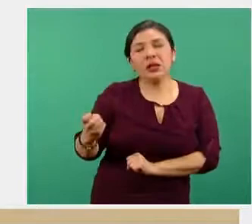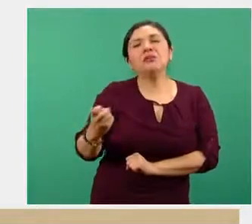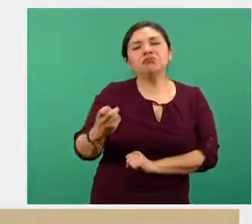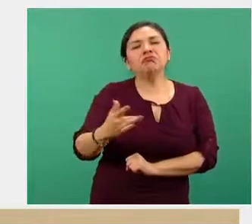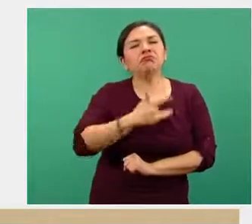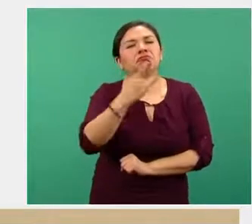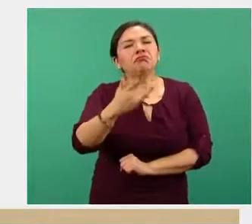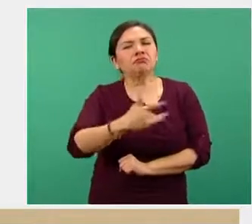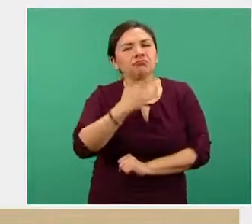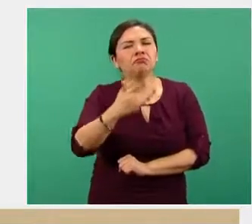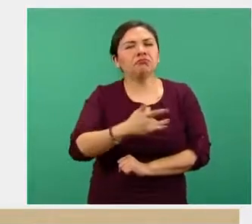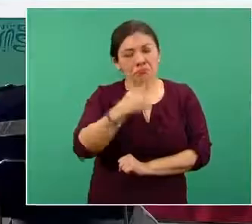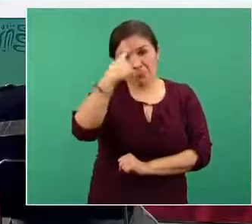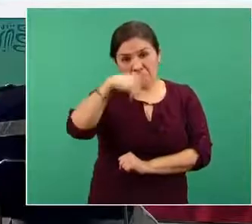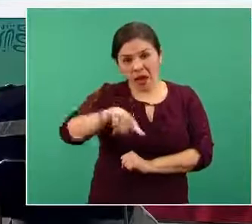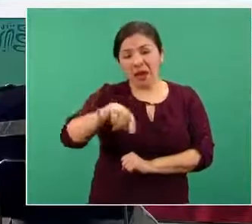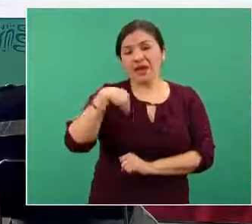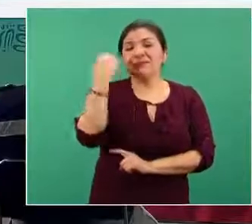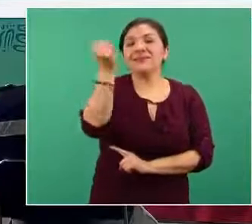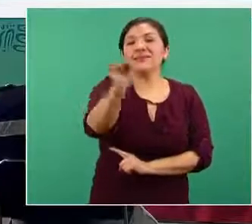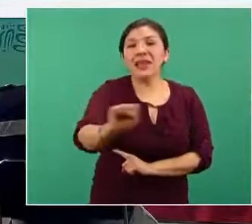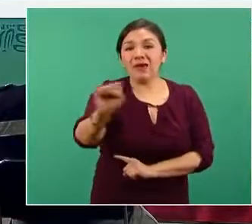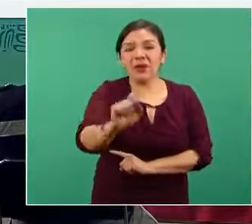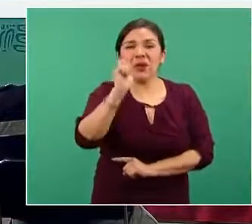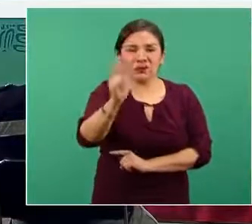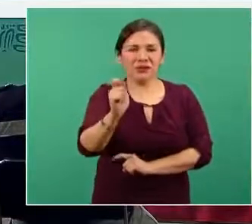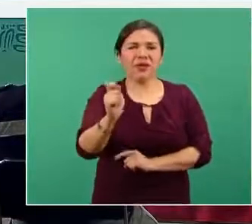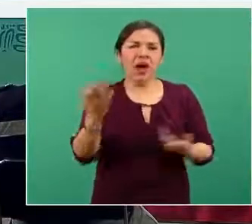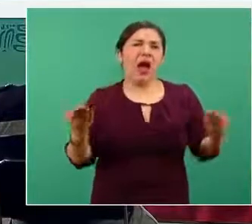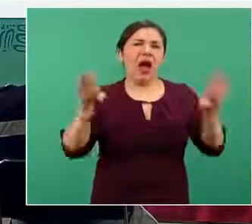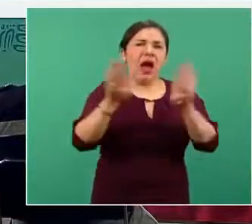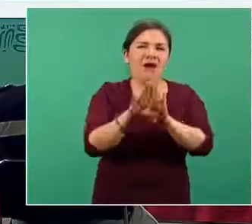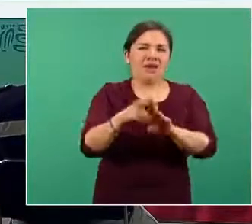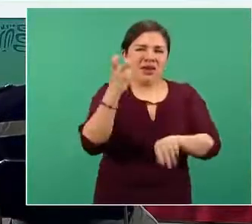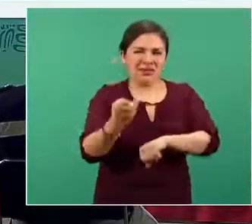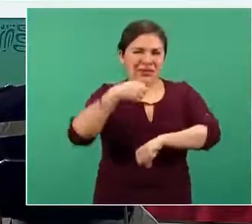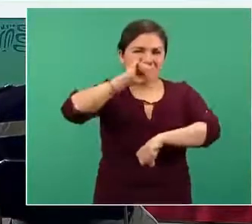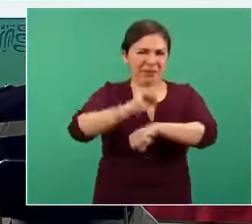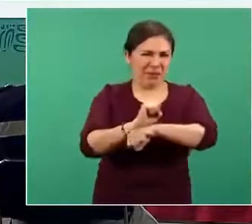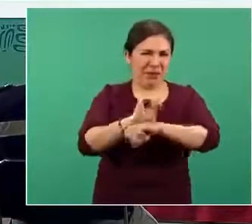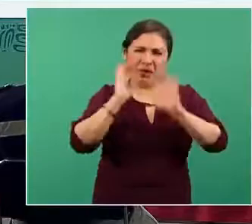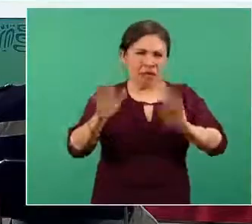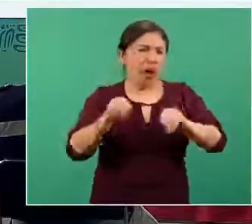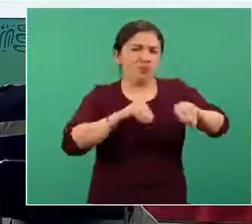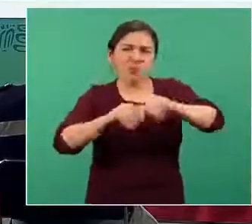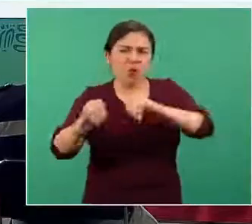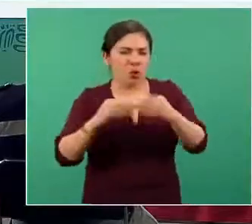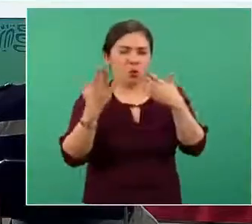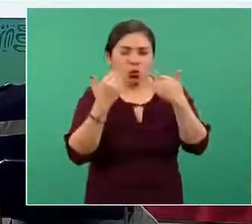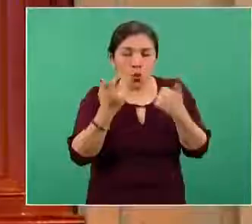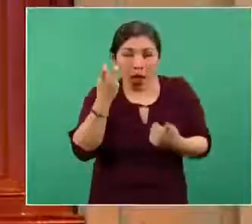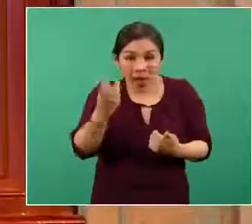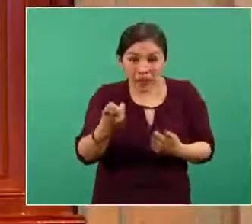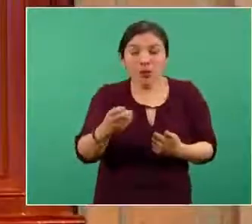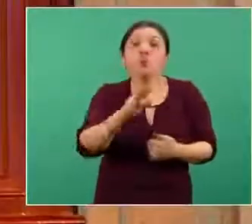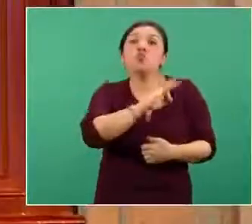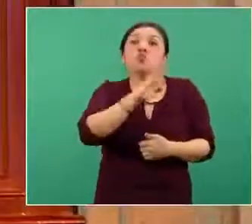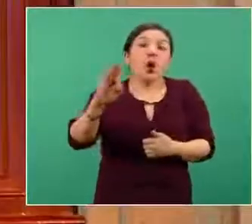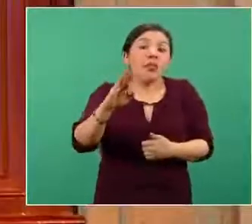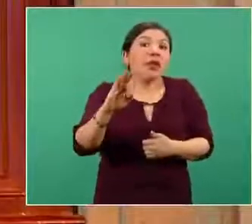perspectiva, la proyección al sábado, que es cuando cierra la curva o ya no tiene tanto movimiento, pues este descenso se